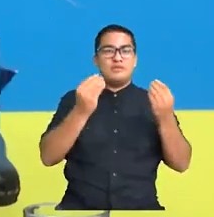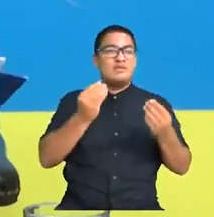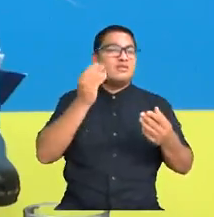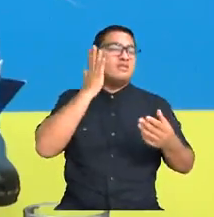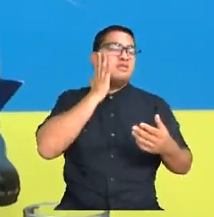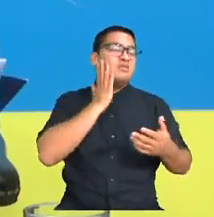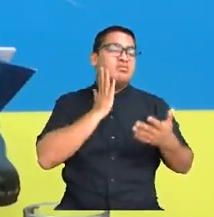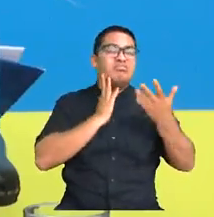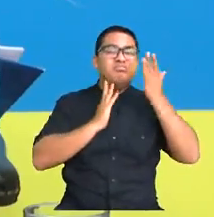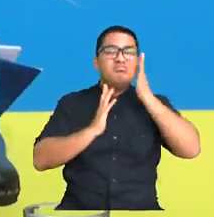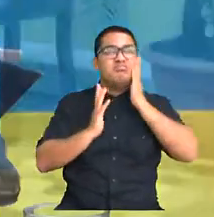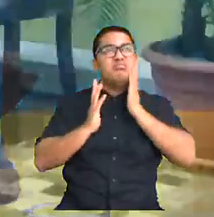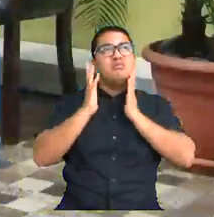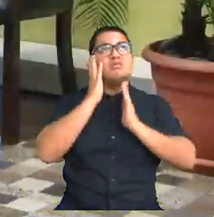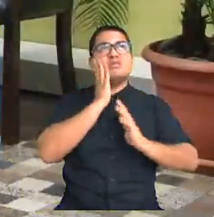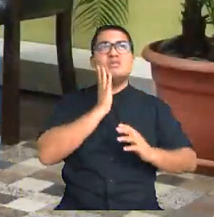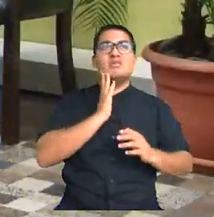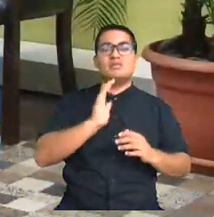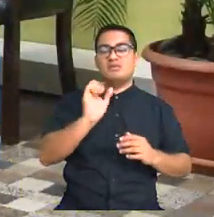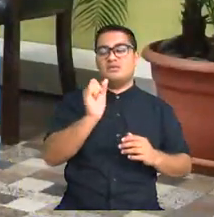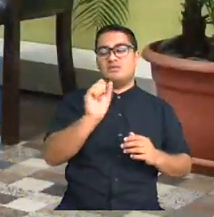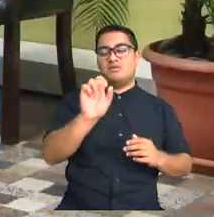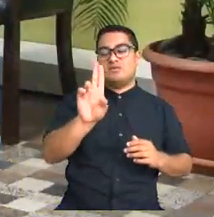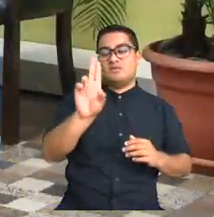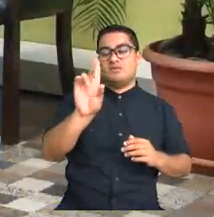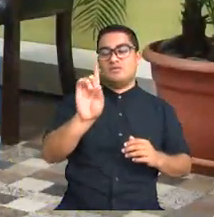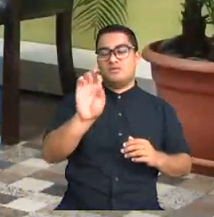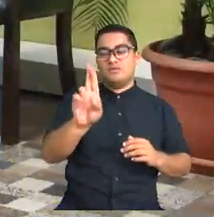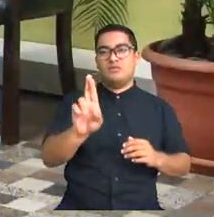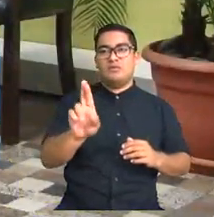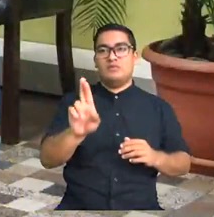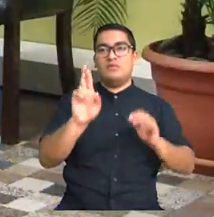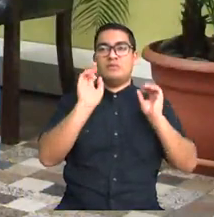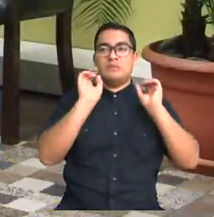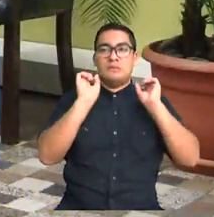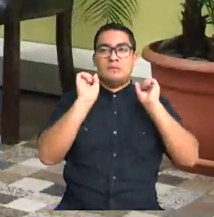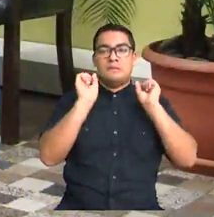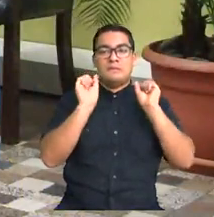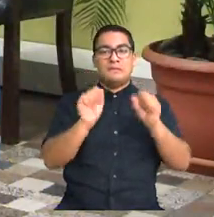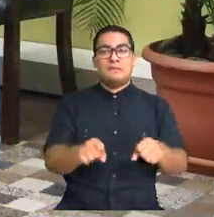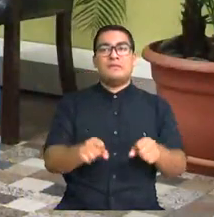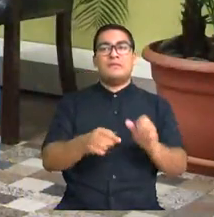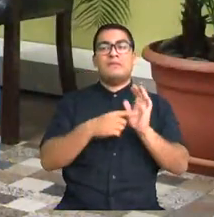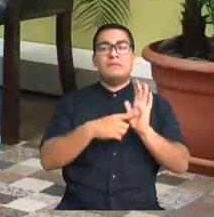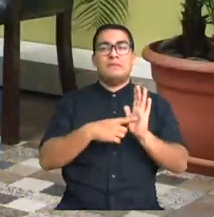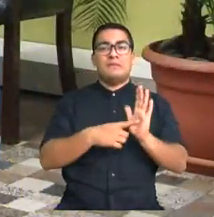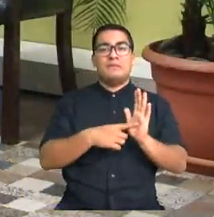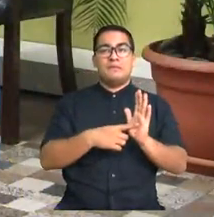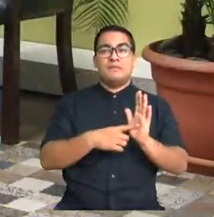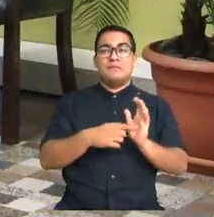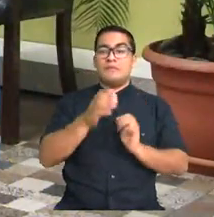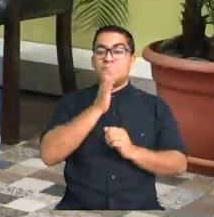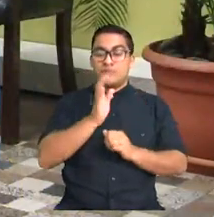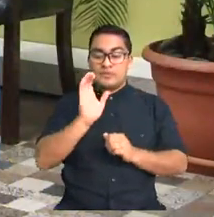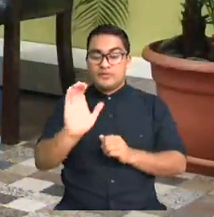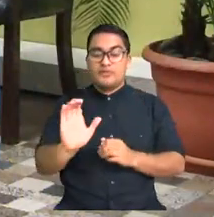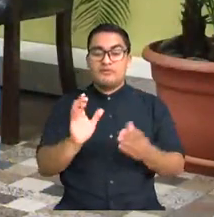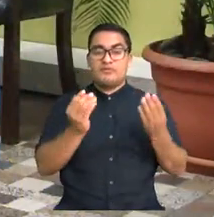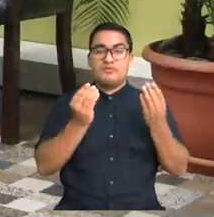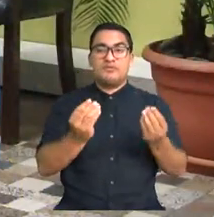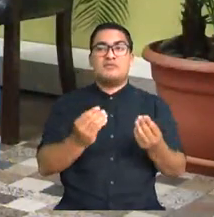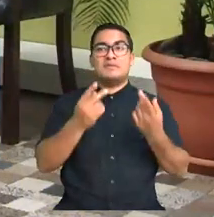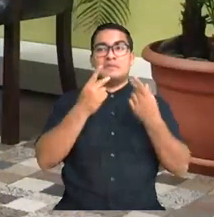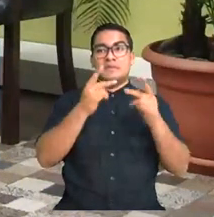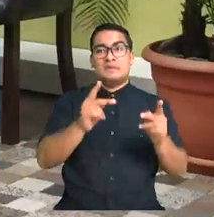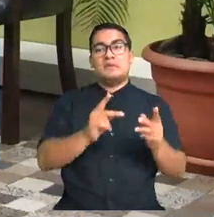sudor con la piel? El sudor lo que puede hacer es algo que se llama miliaria rubra. Es más común en los niños, pero sí,